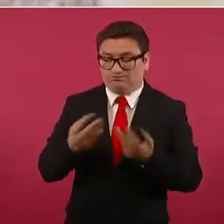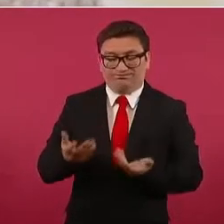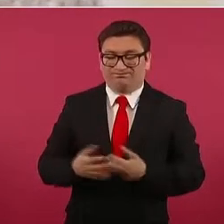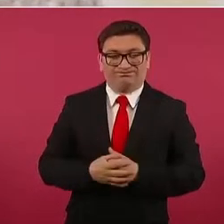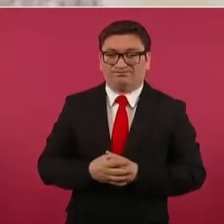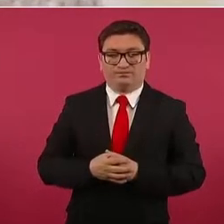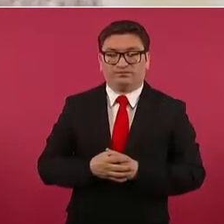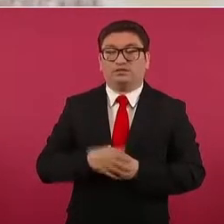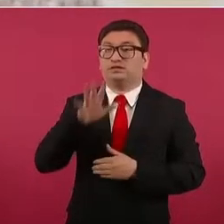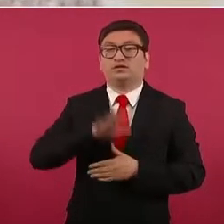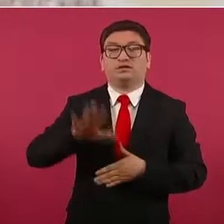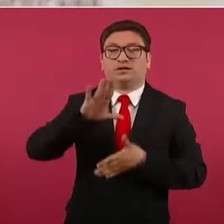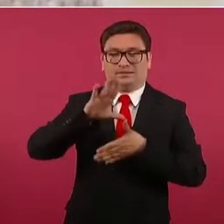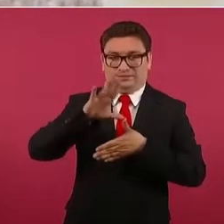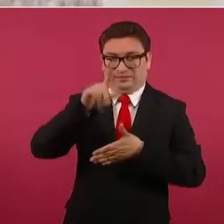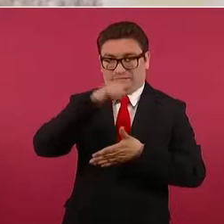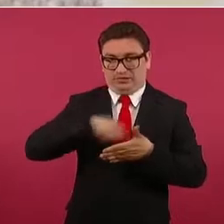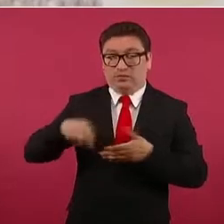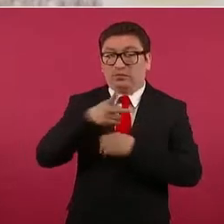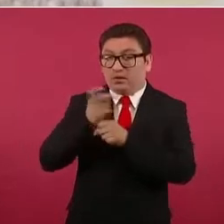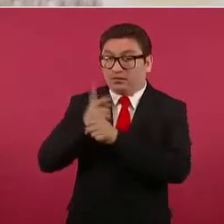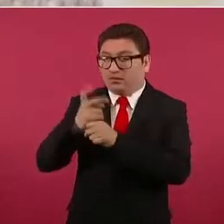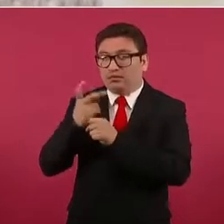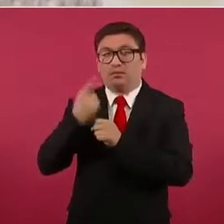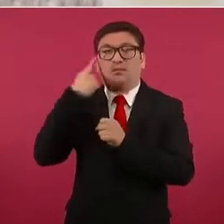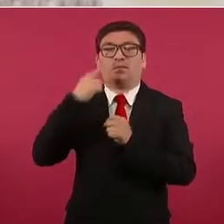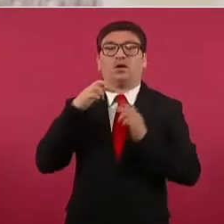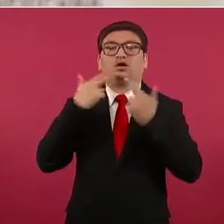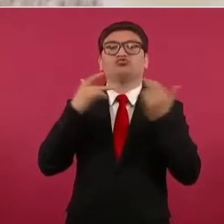de América a la cumbre,